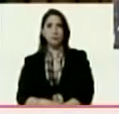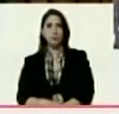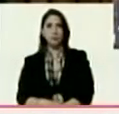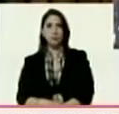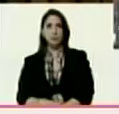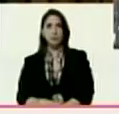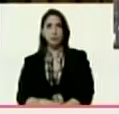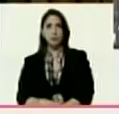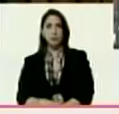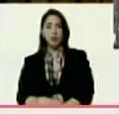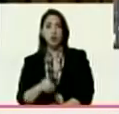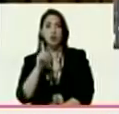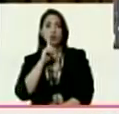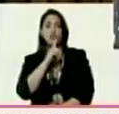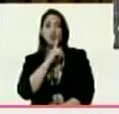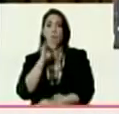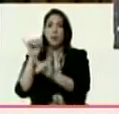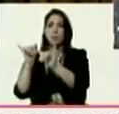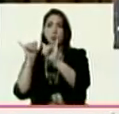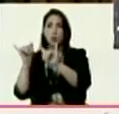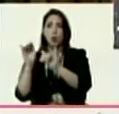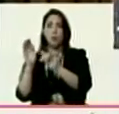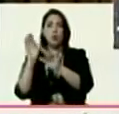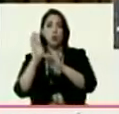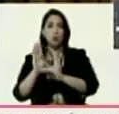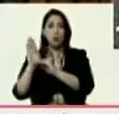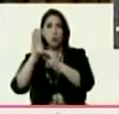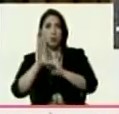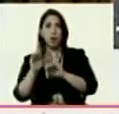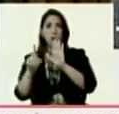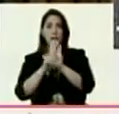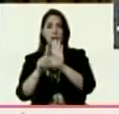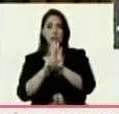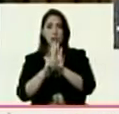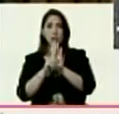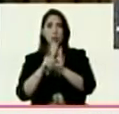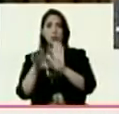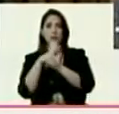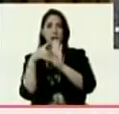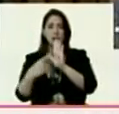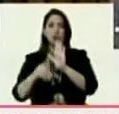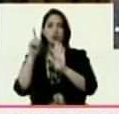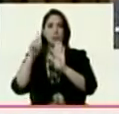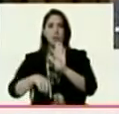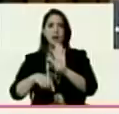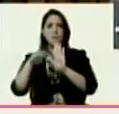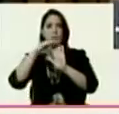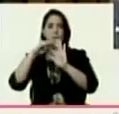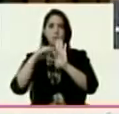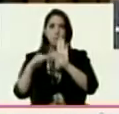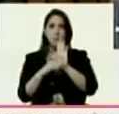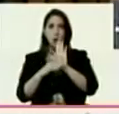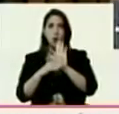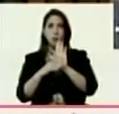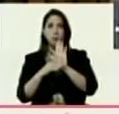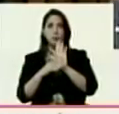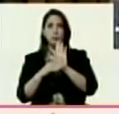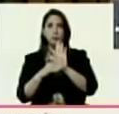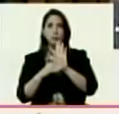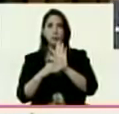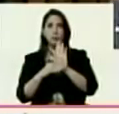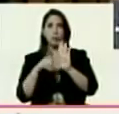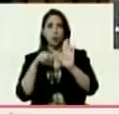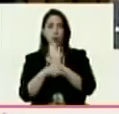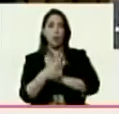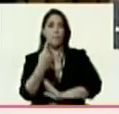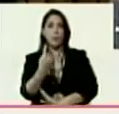nombre propio en resguardo de legítimos derechos subjetivos, con fundamento en los estatuidos en los dispositivos previstos en el numeral